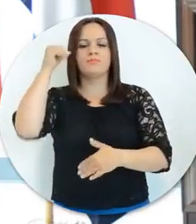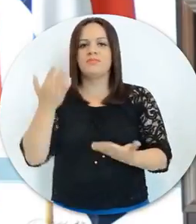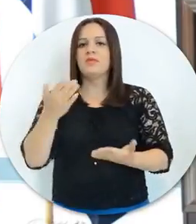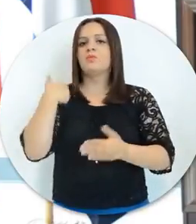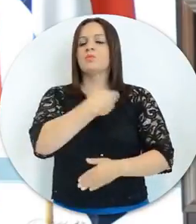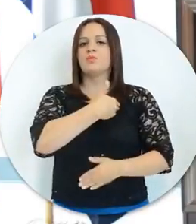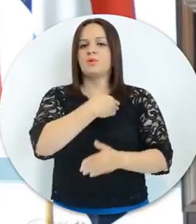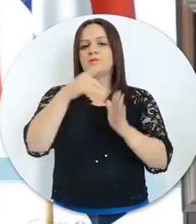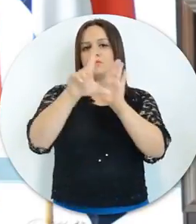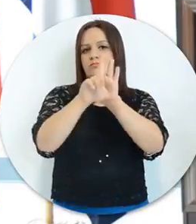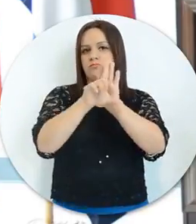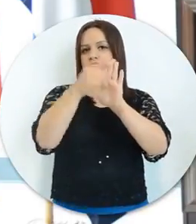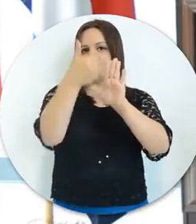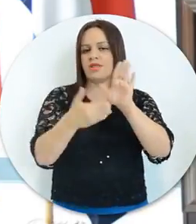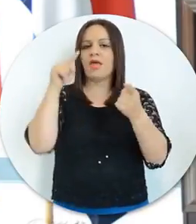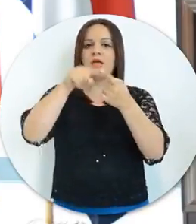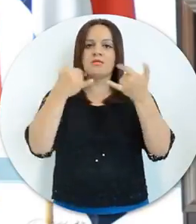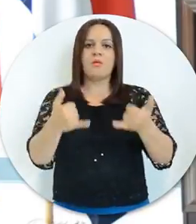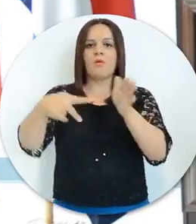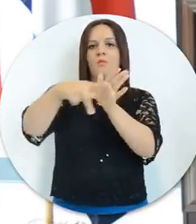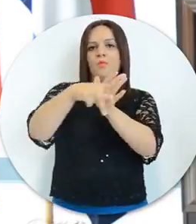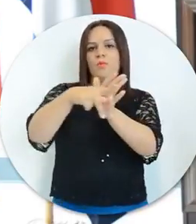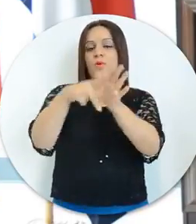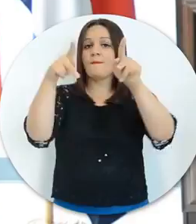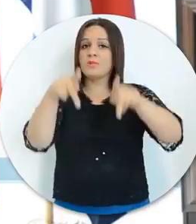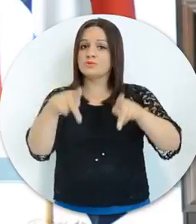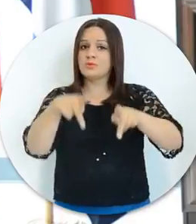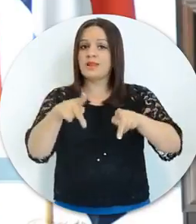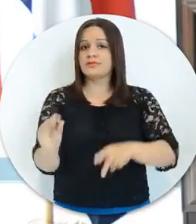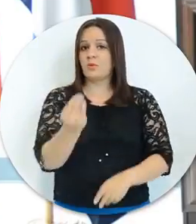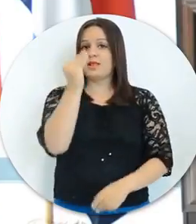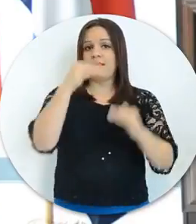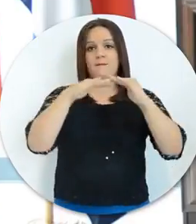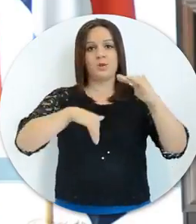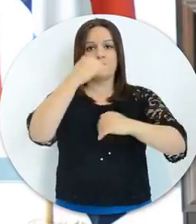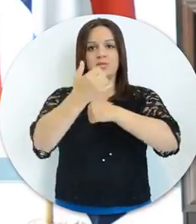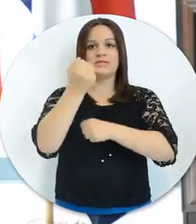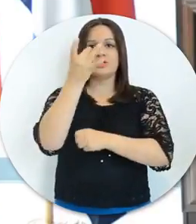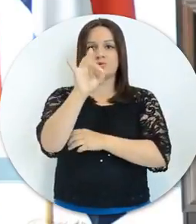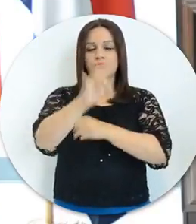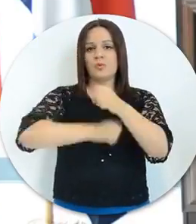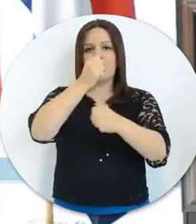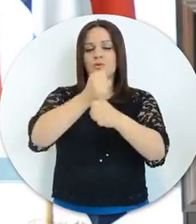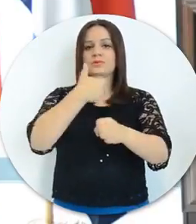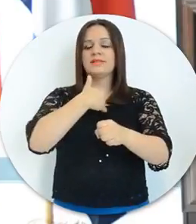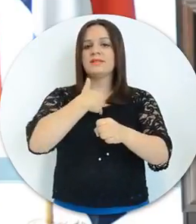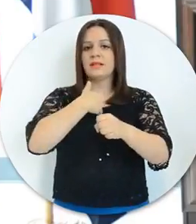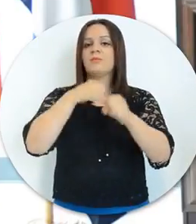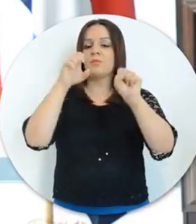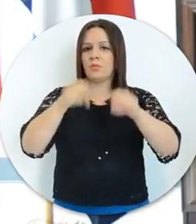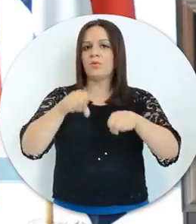ordenamiento jurídico hasta entonces había prohibido a las personas adolescentes menores de 18 años tener